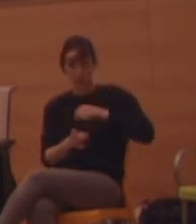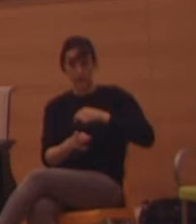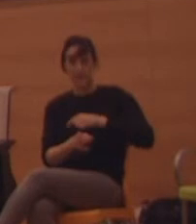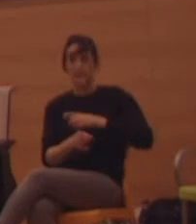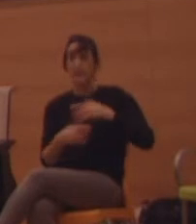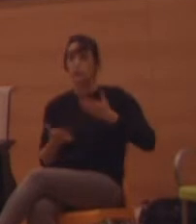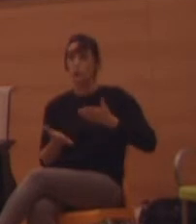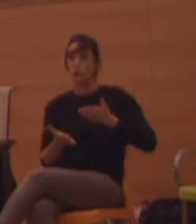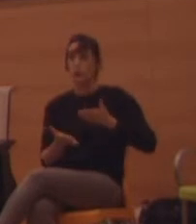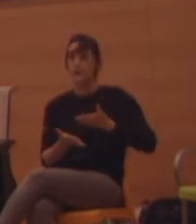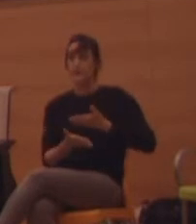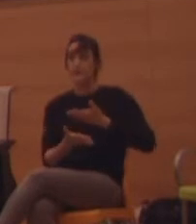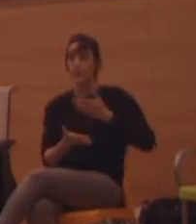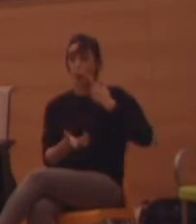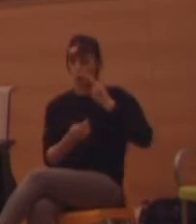el cual